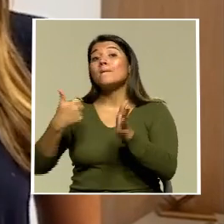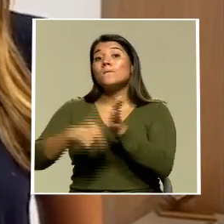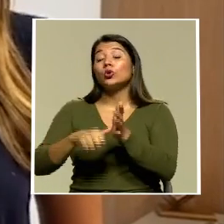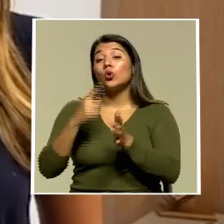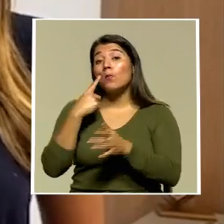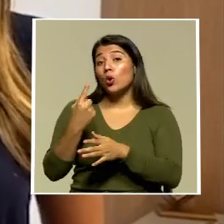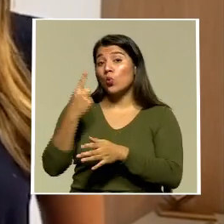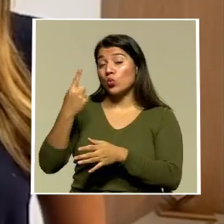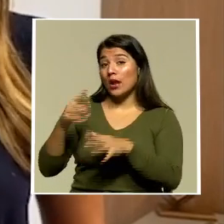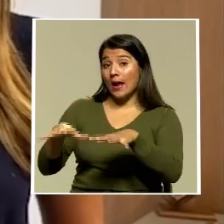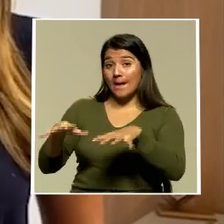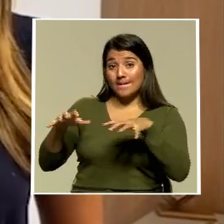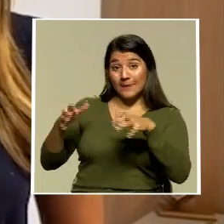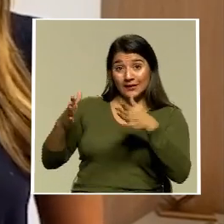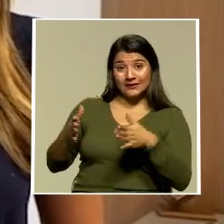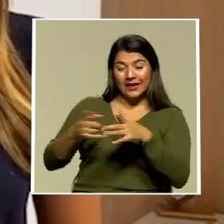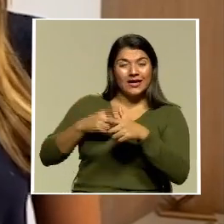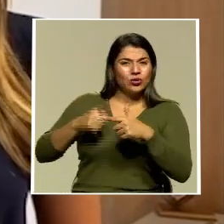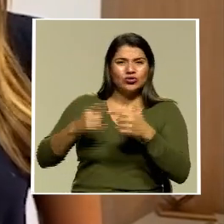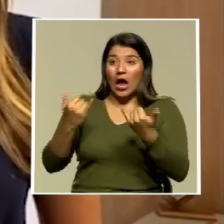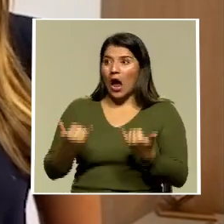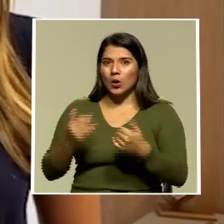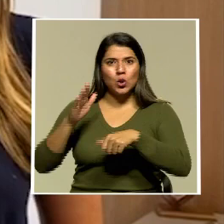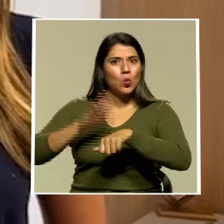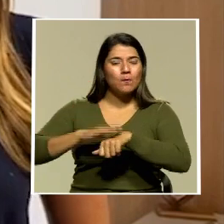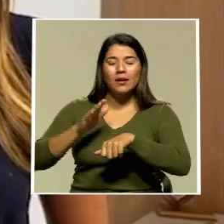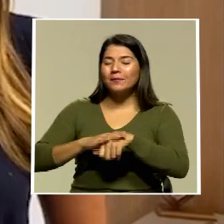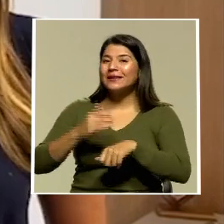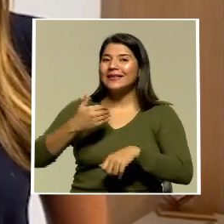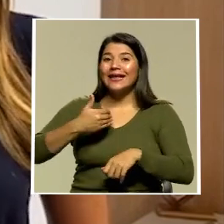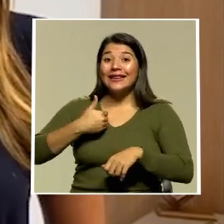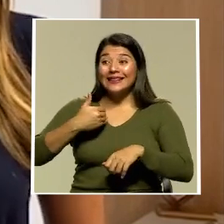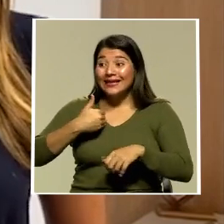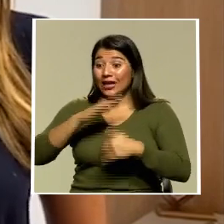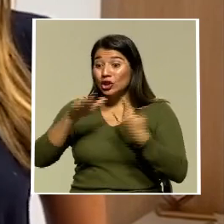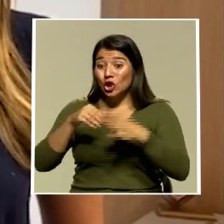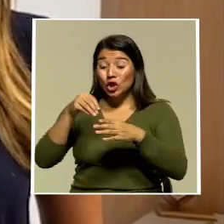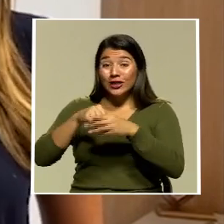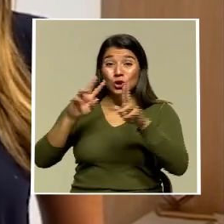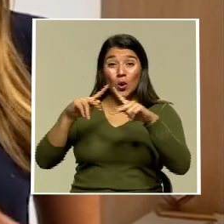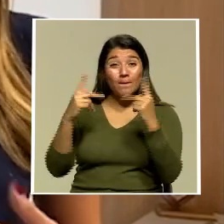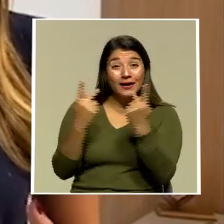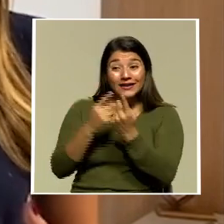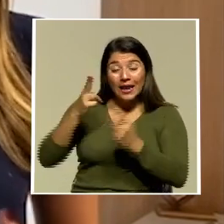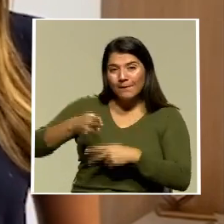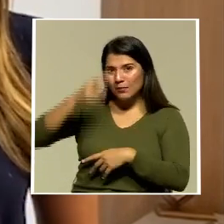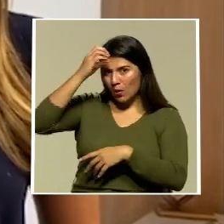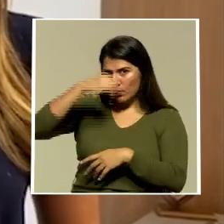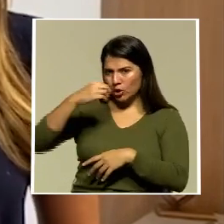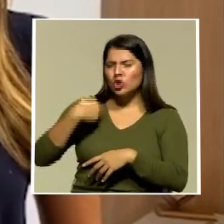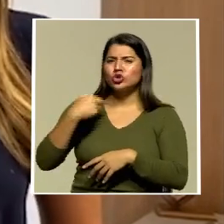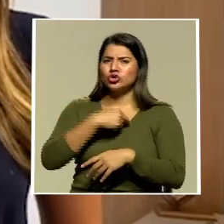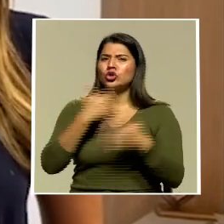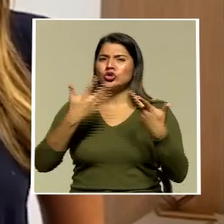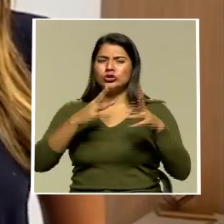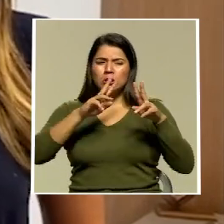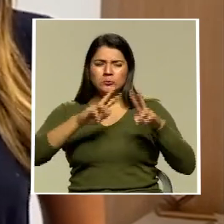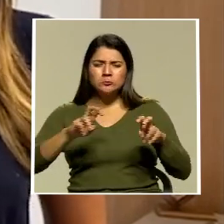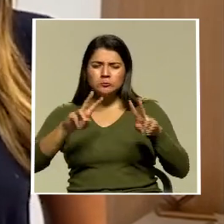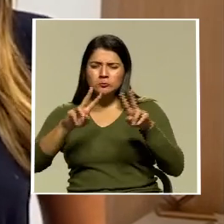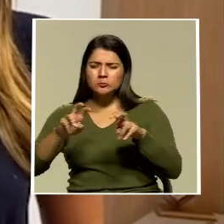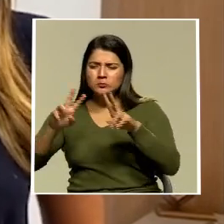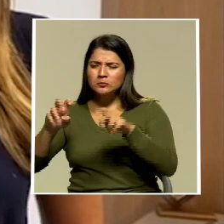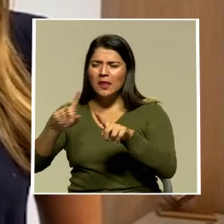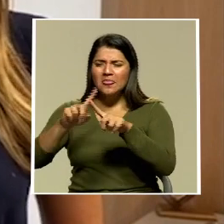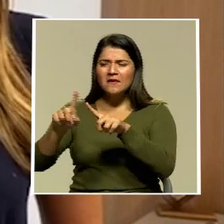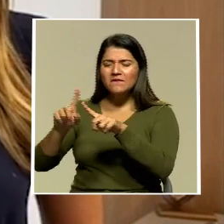no nos ha permitido tener una posición unificada con este tema. Se han estado analizando diferentes aristas